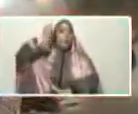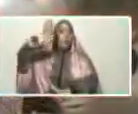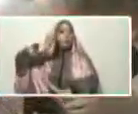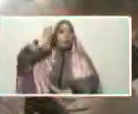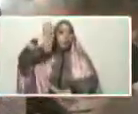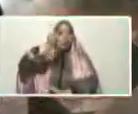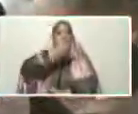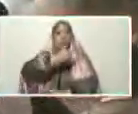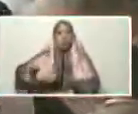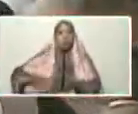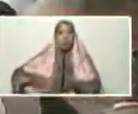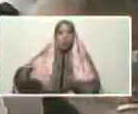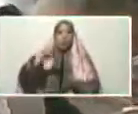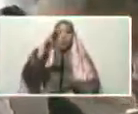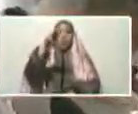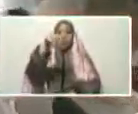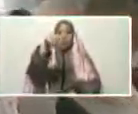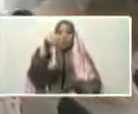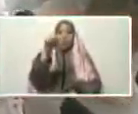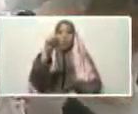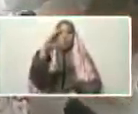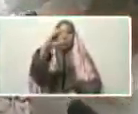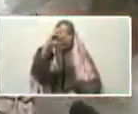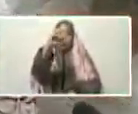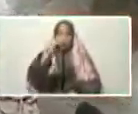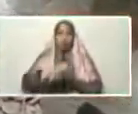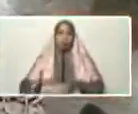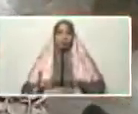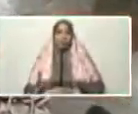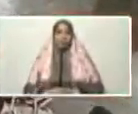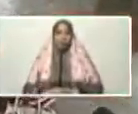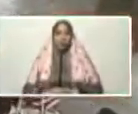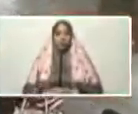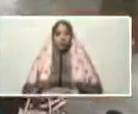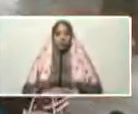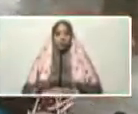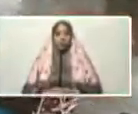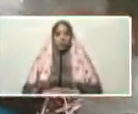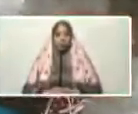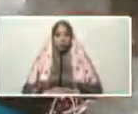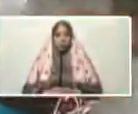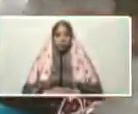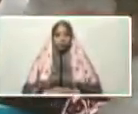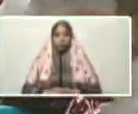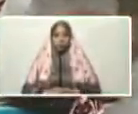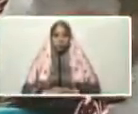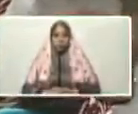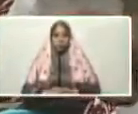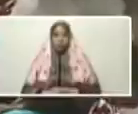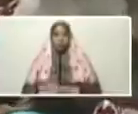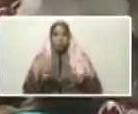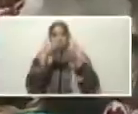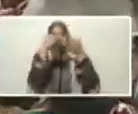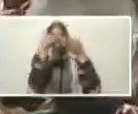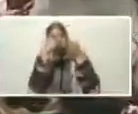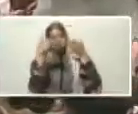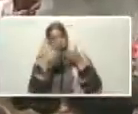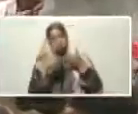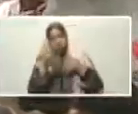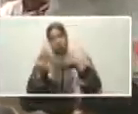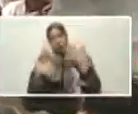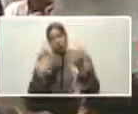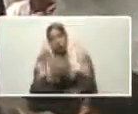y por ahí se va y por ahí se va por ahí se va y llegar a la parte 5